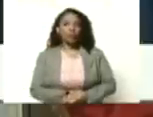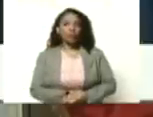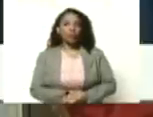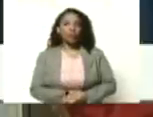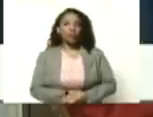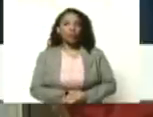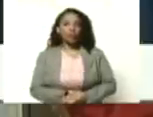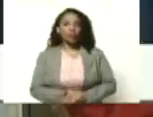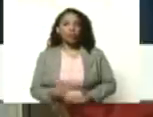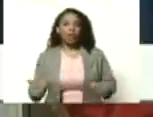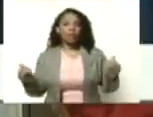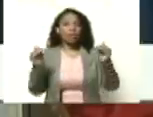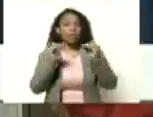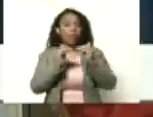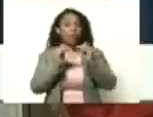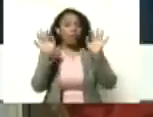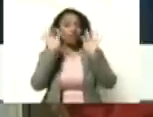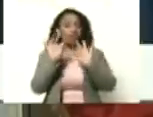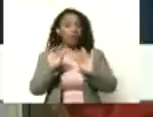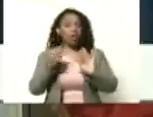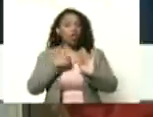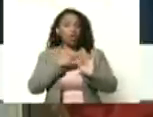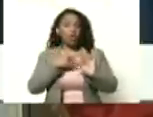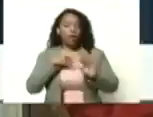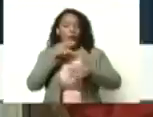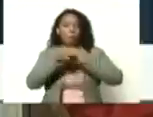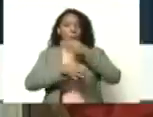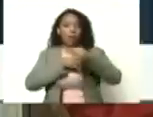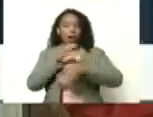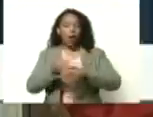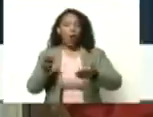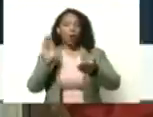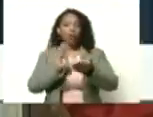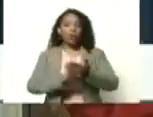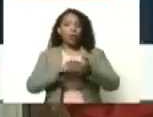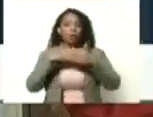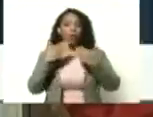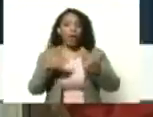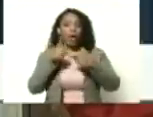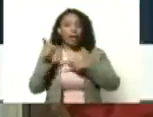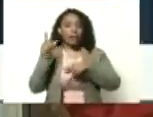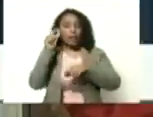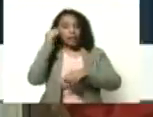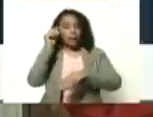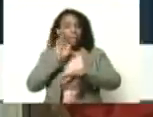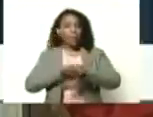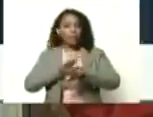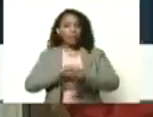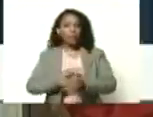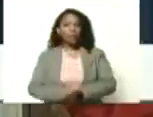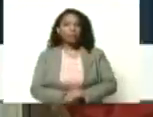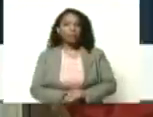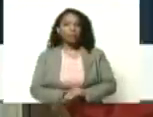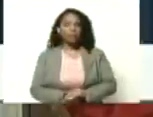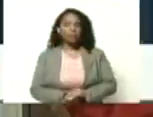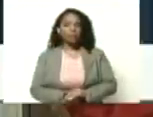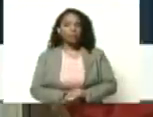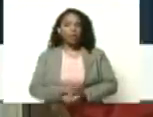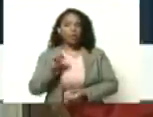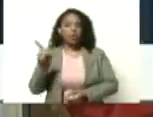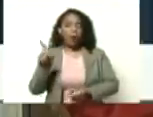igualmente quiero detallar nuevamente lo que ese día pasa su esposa